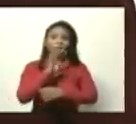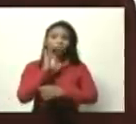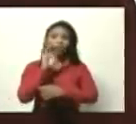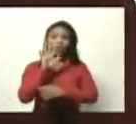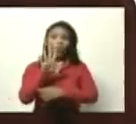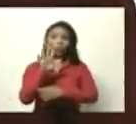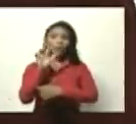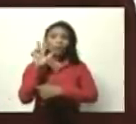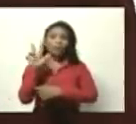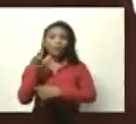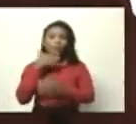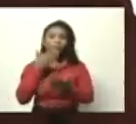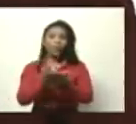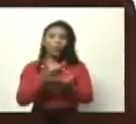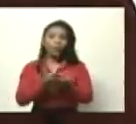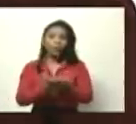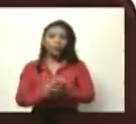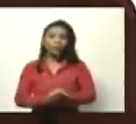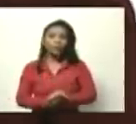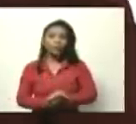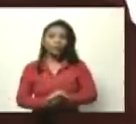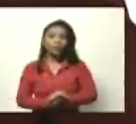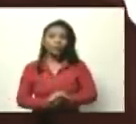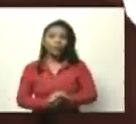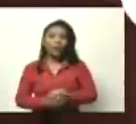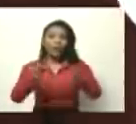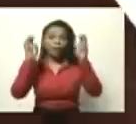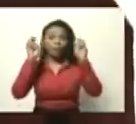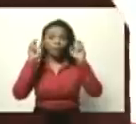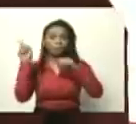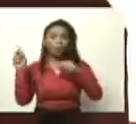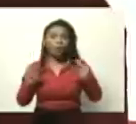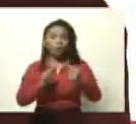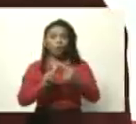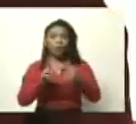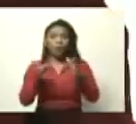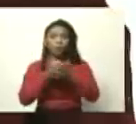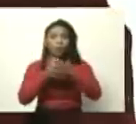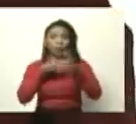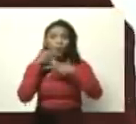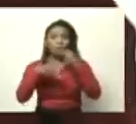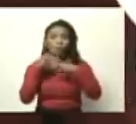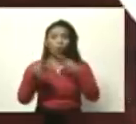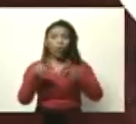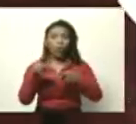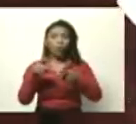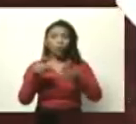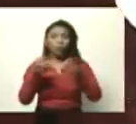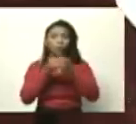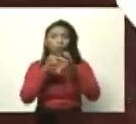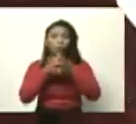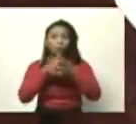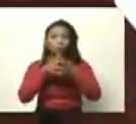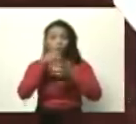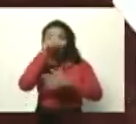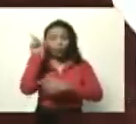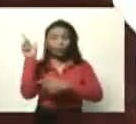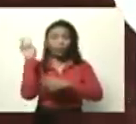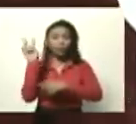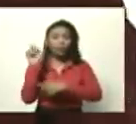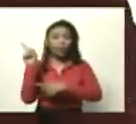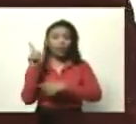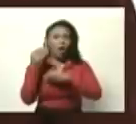17.453 propuestas en el marco de estos encuentros del Partido Socialista Unido de Venezuela. ¿Cómo van a canalizar